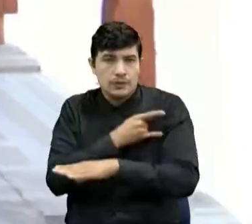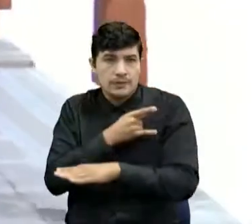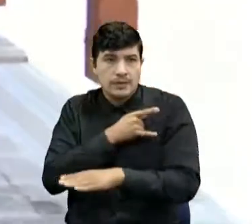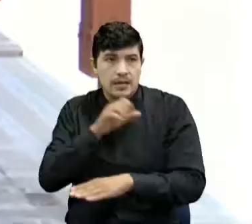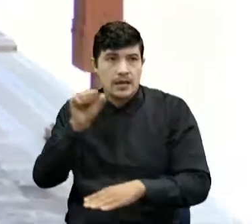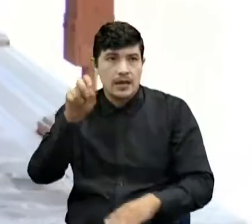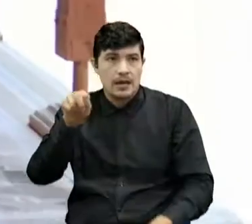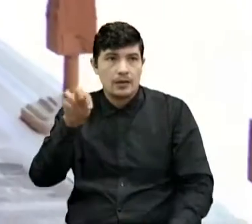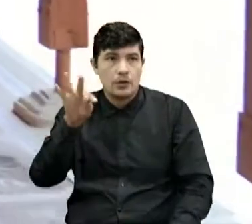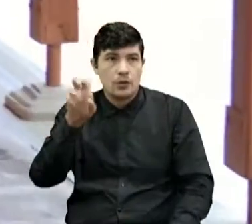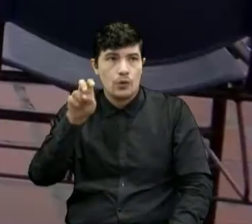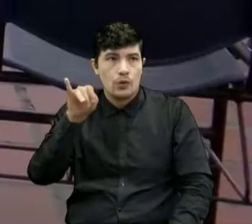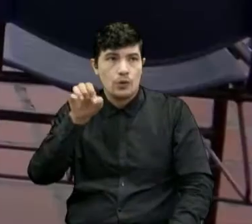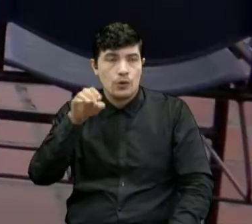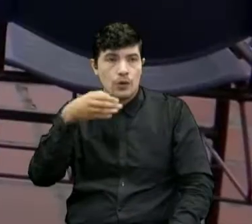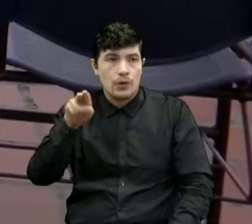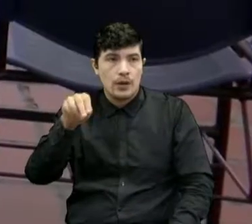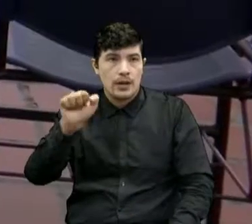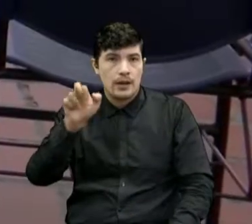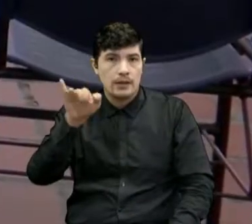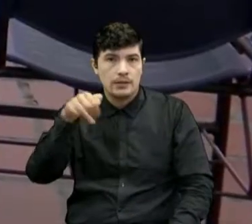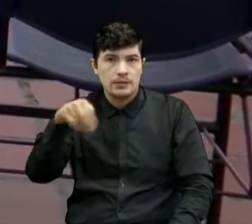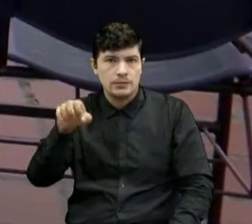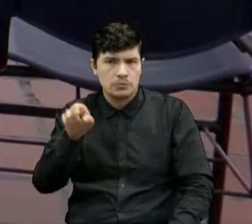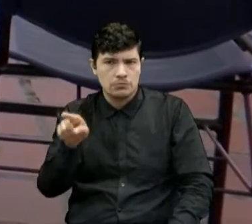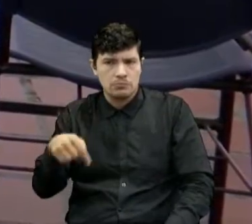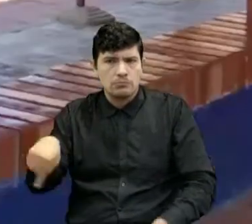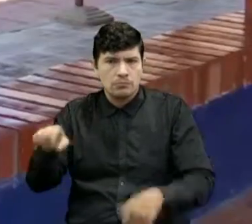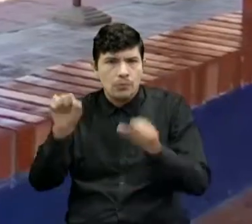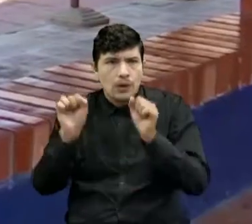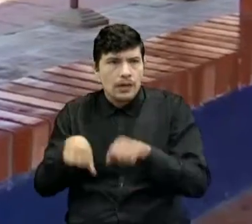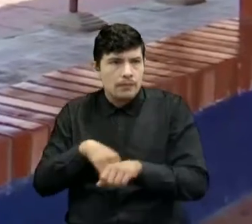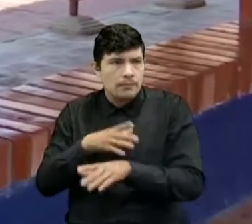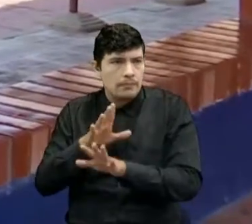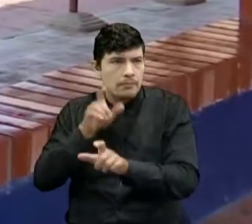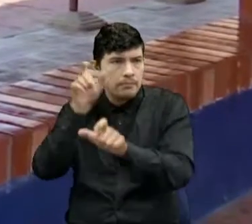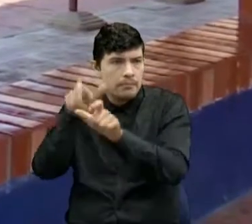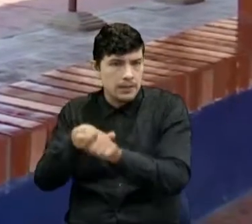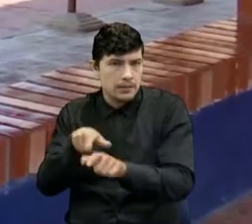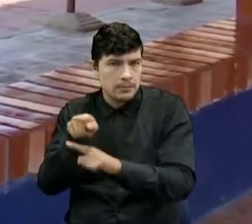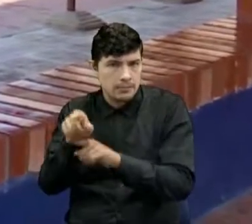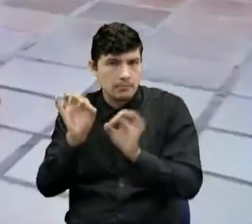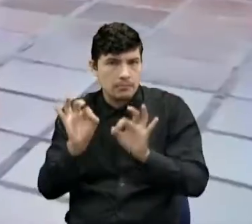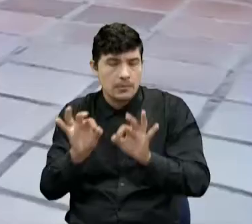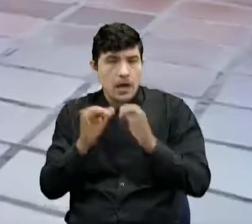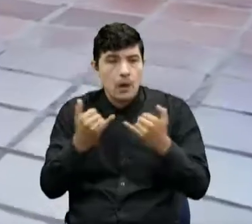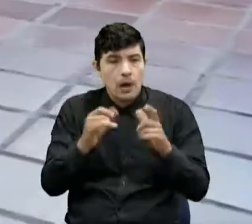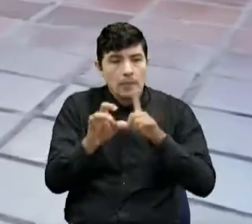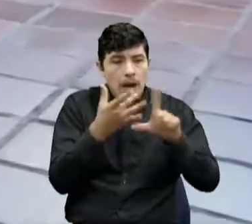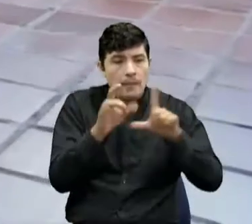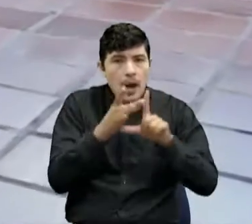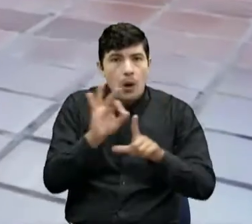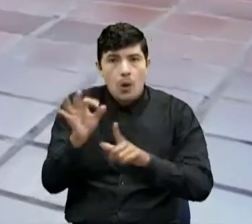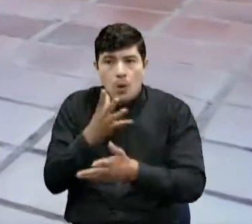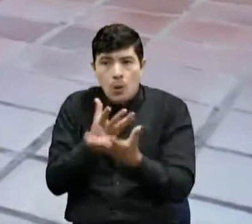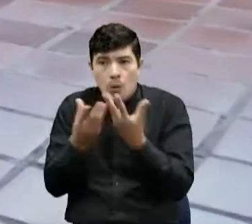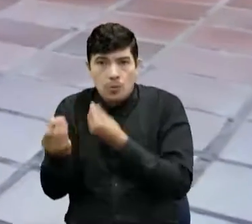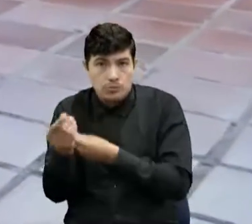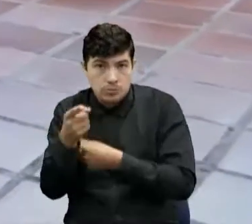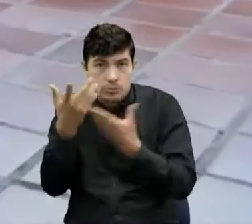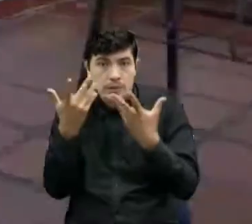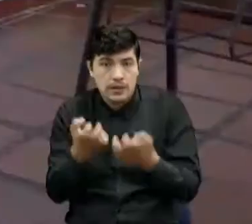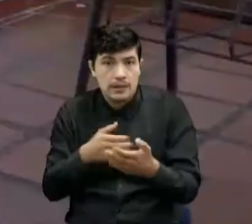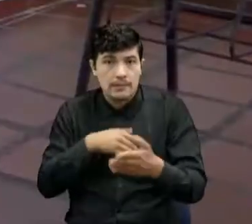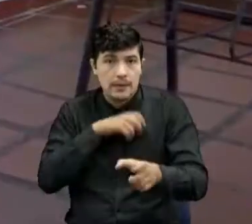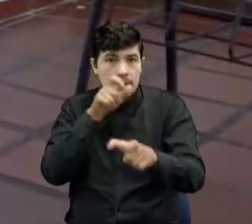preparado para el inicio de clases a distancia y de manera presencial en la alternancia conforme a las indicaciones del gobierno nacional quienes quieran hacer parte del